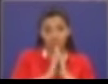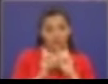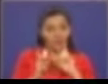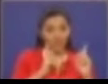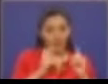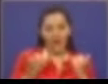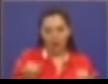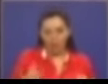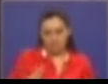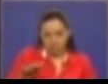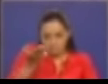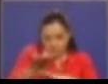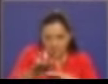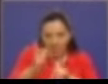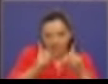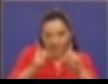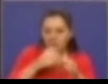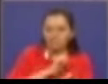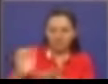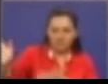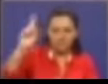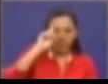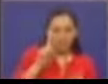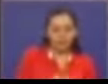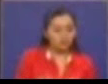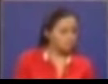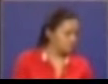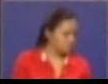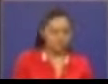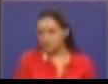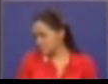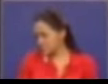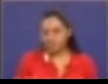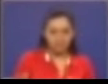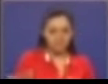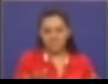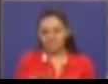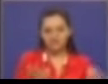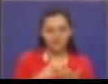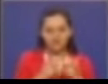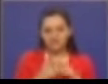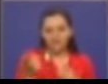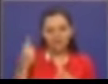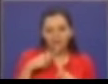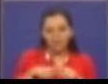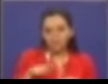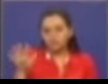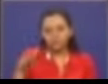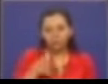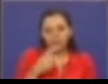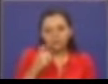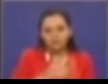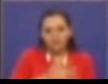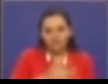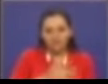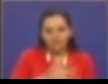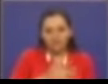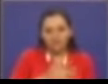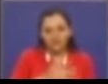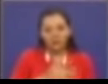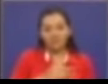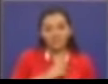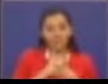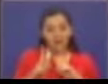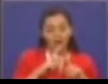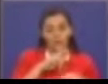y ahora lo rechazan. Los actores políticos de siempre acomodando su discurso de acuerdo a sus intereses del momento. El